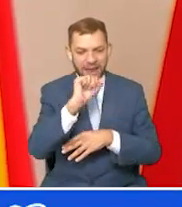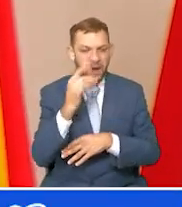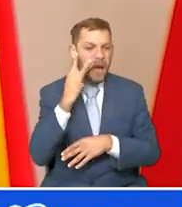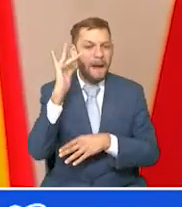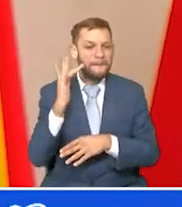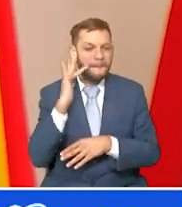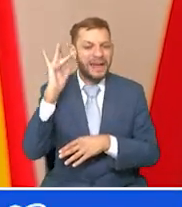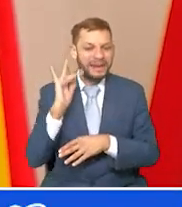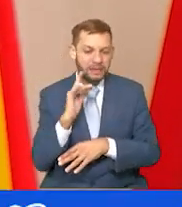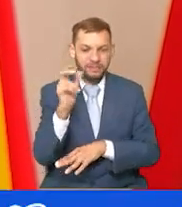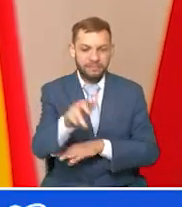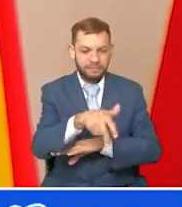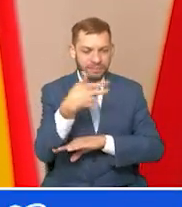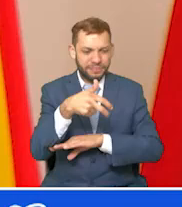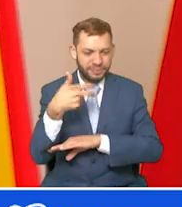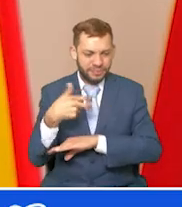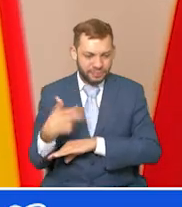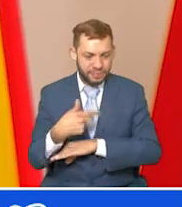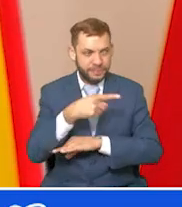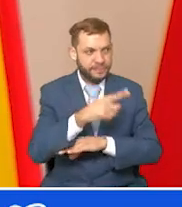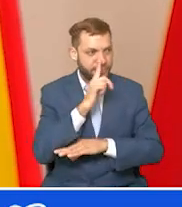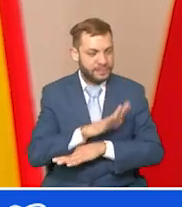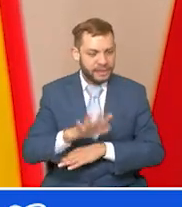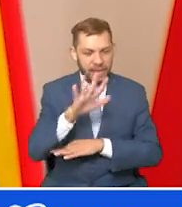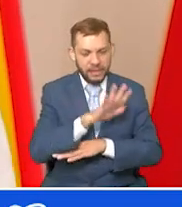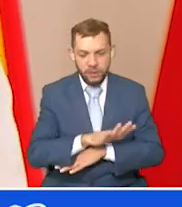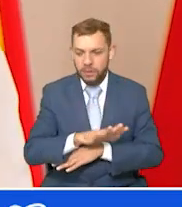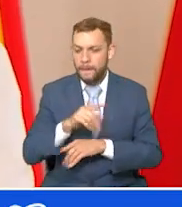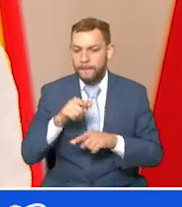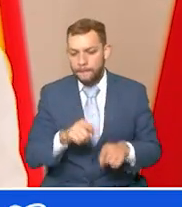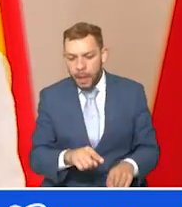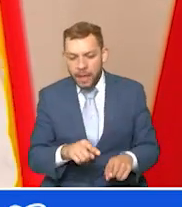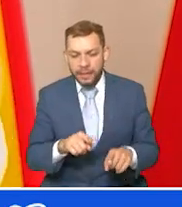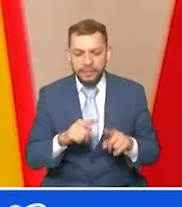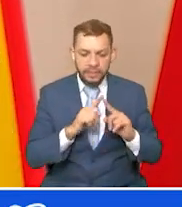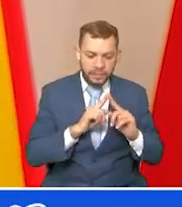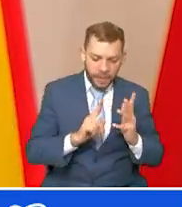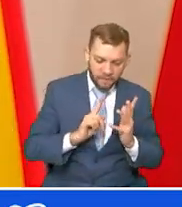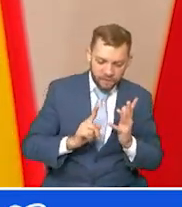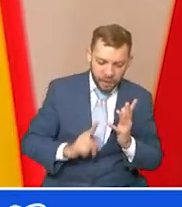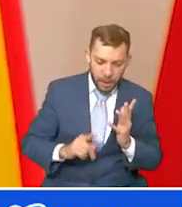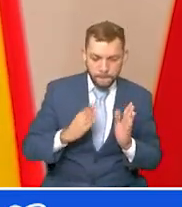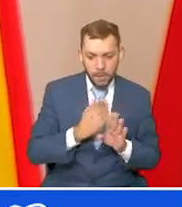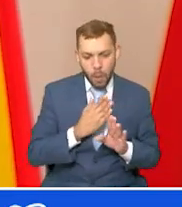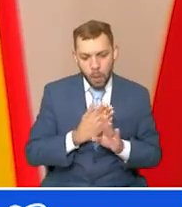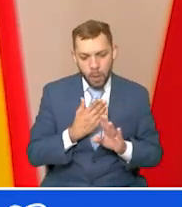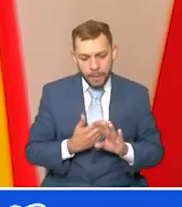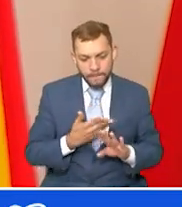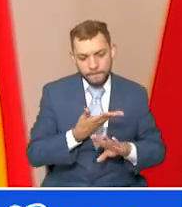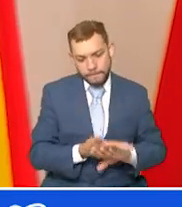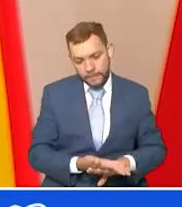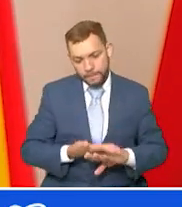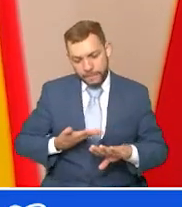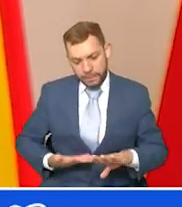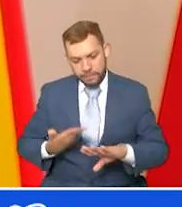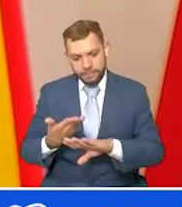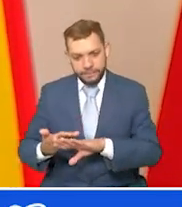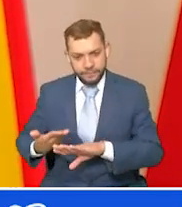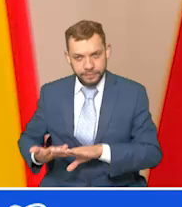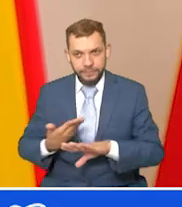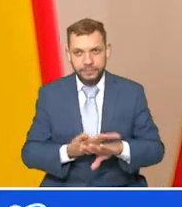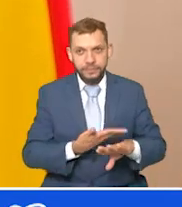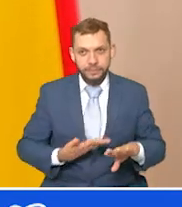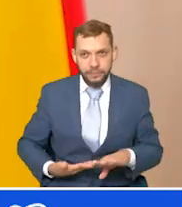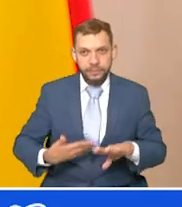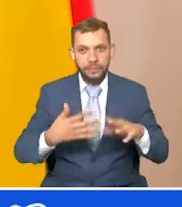región que tenemos donde la nación en cualquier tipo de calamidad y requerimiento de esta maquinaria puede embarcar esa